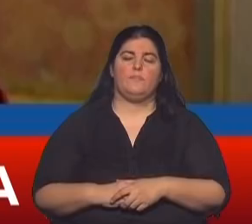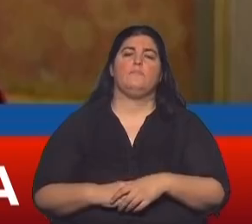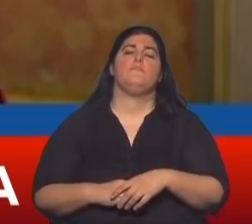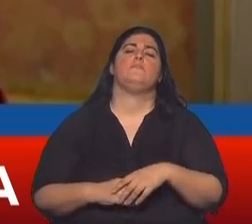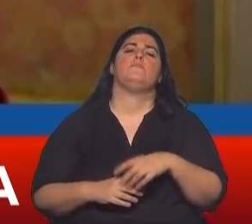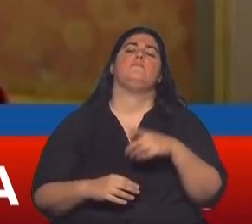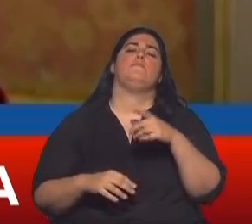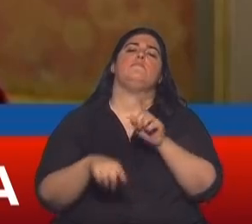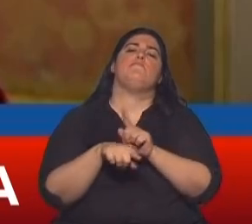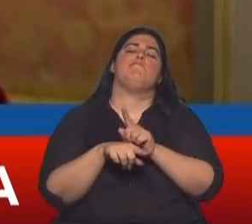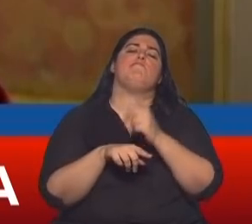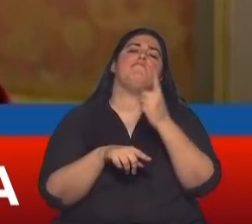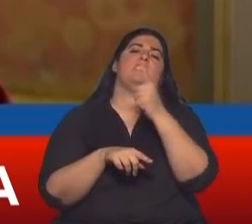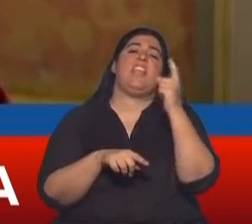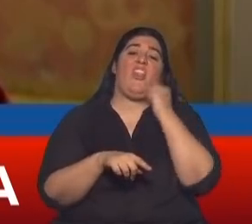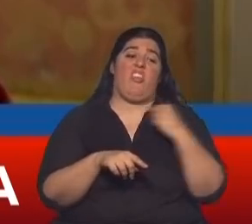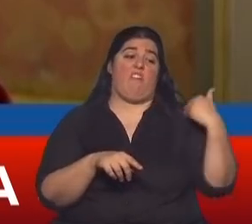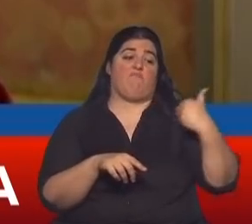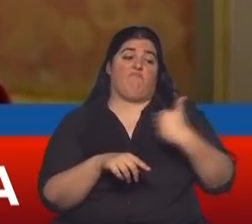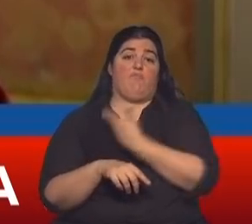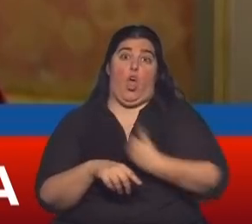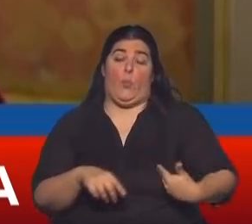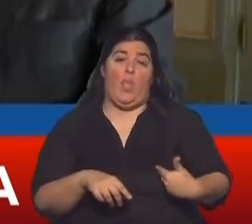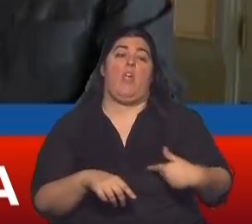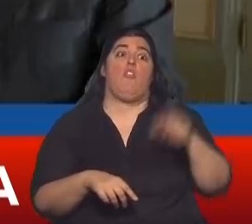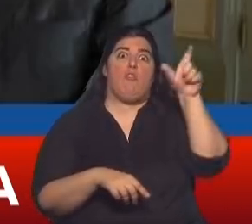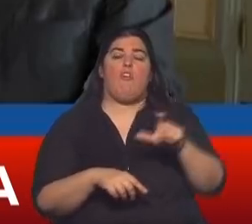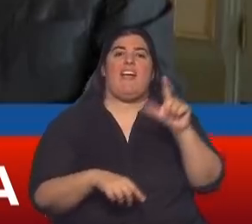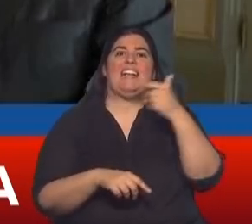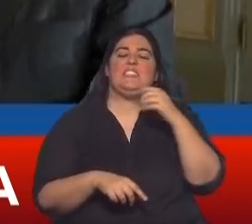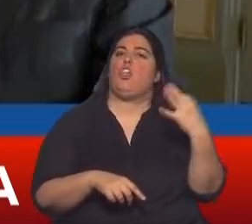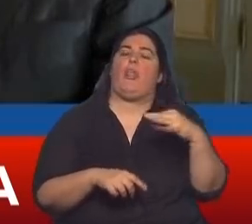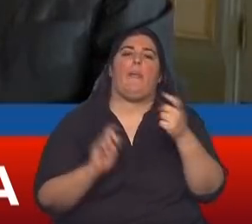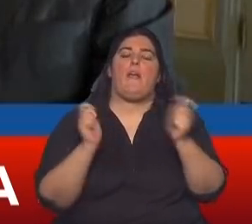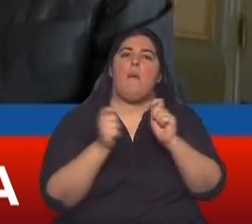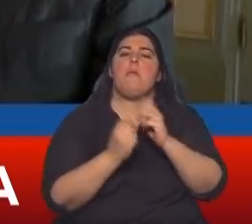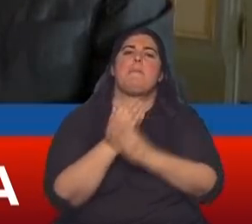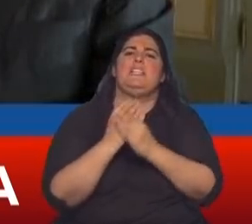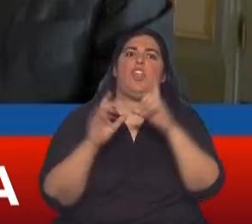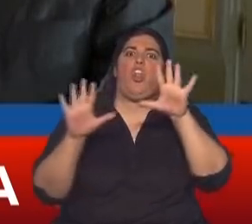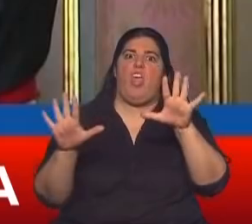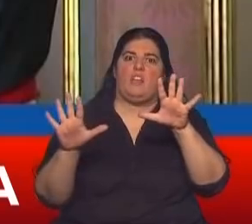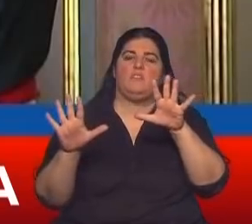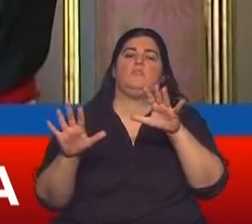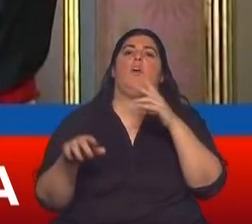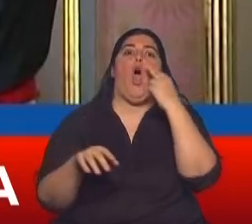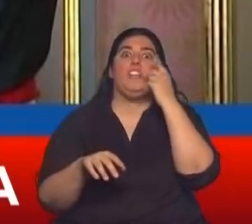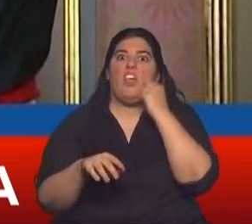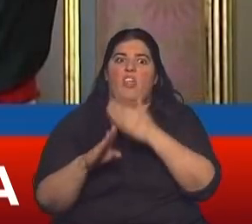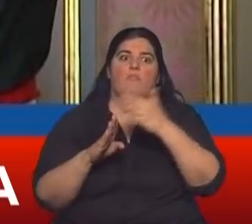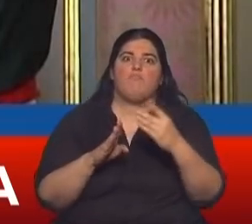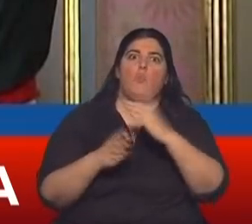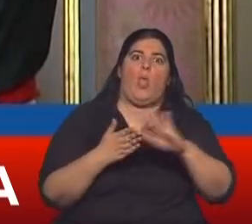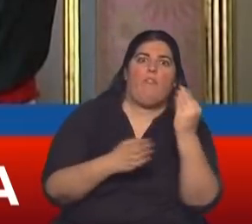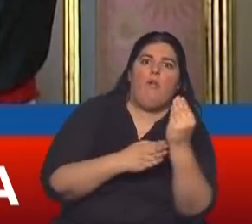Al promediar los primeros 100 días de gobierno, Castillo se vio obligado a cambiar 10 ministros, un promedio de 1 cada 11 días.